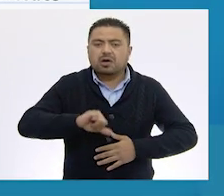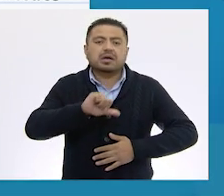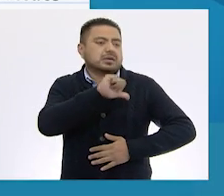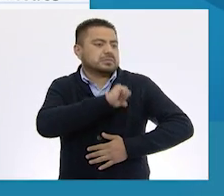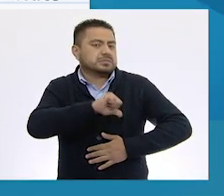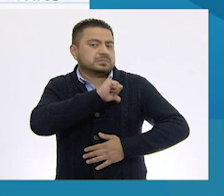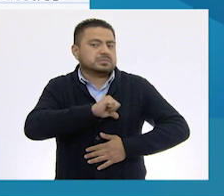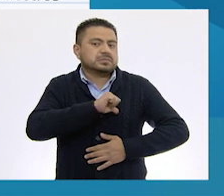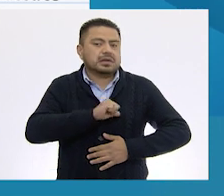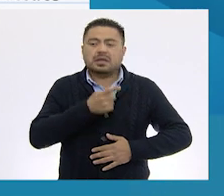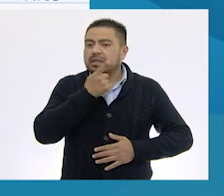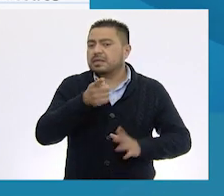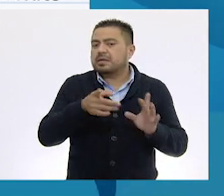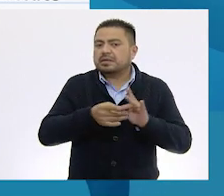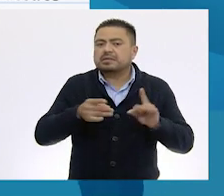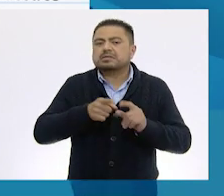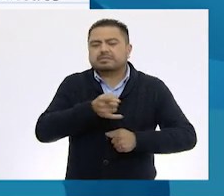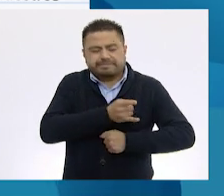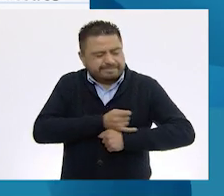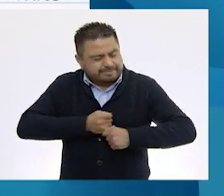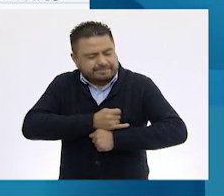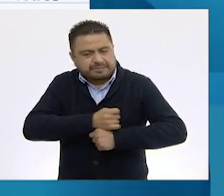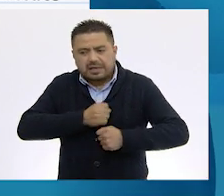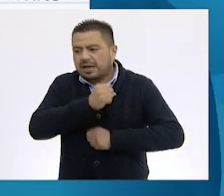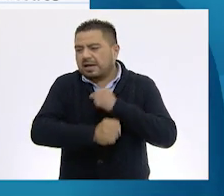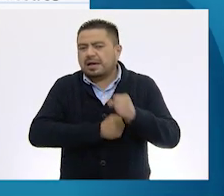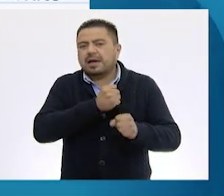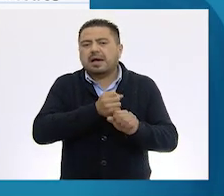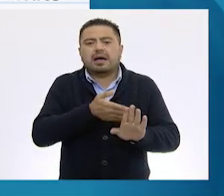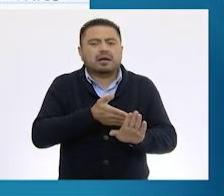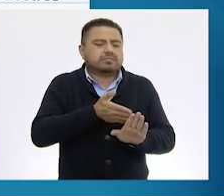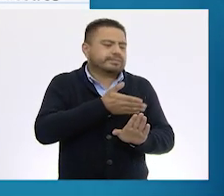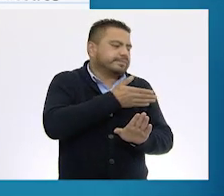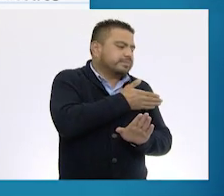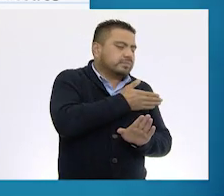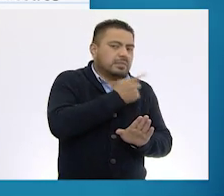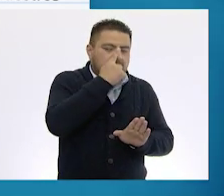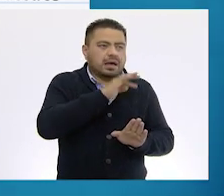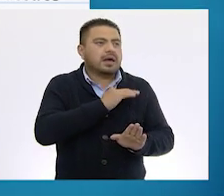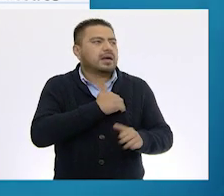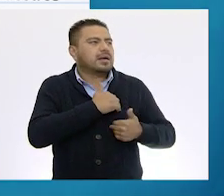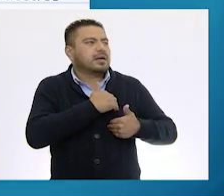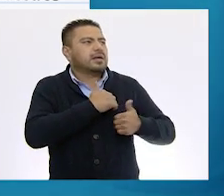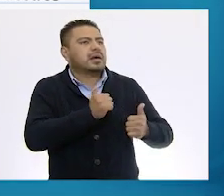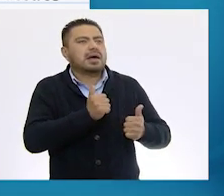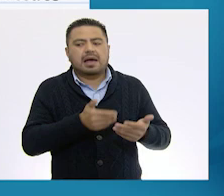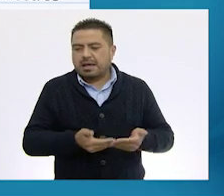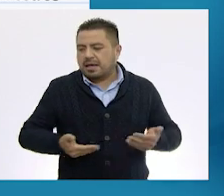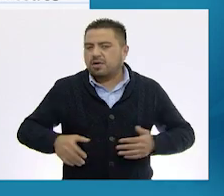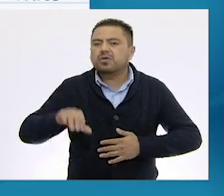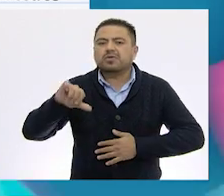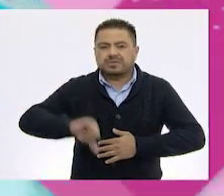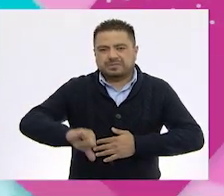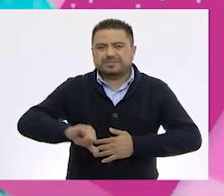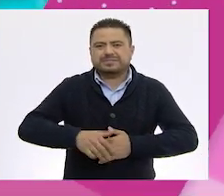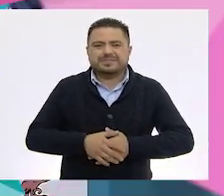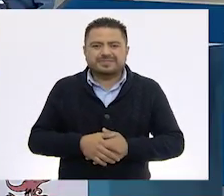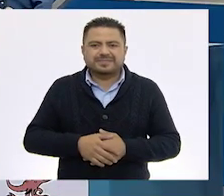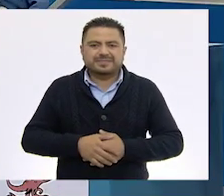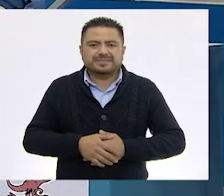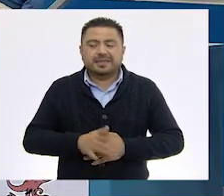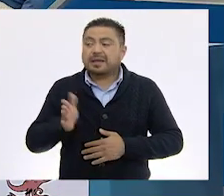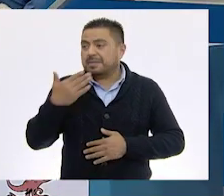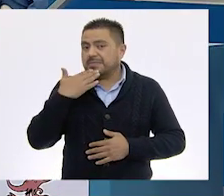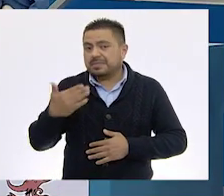presente-pasado. Es decir, indagar en los años pasados para comprender algo del presente.